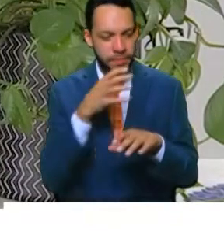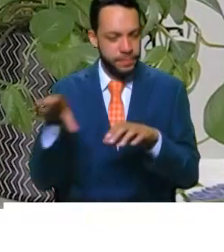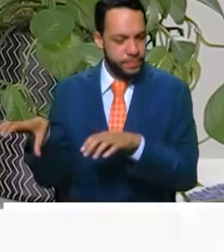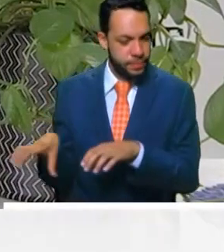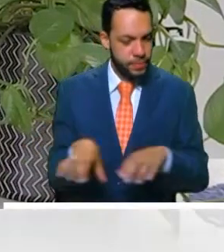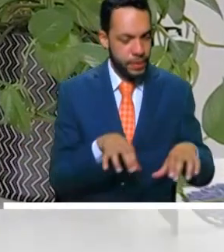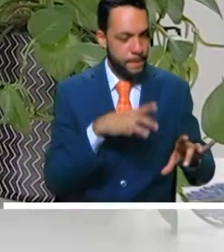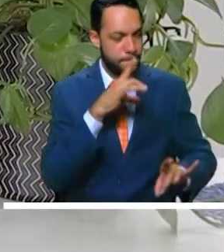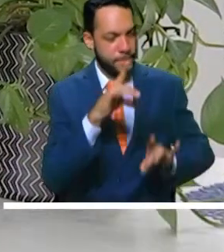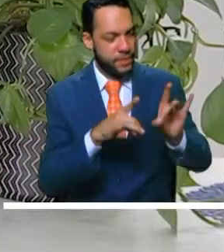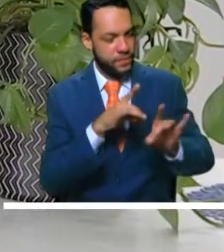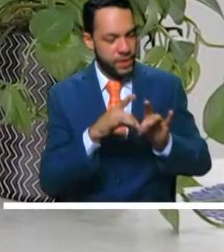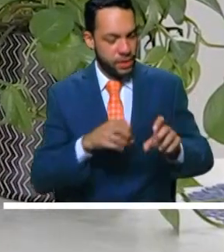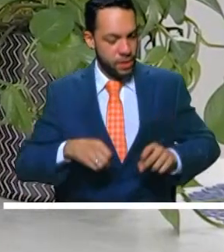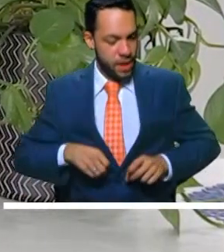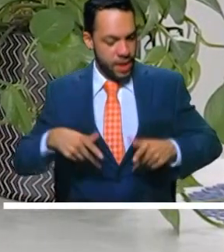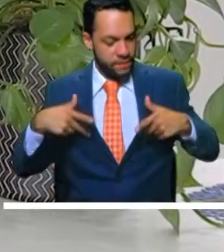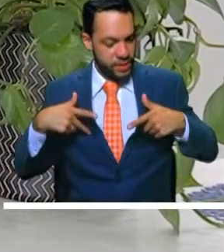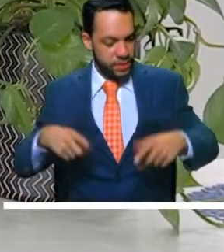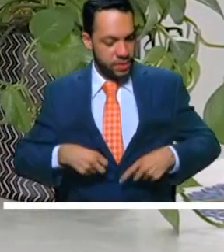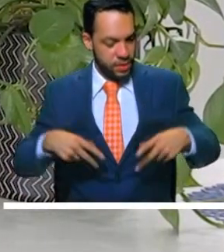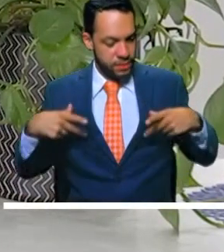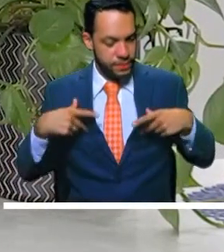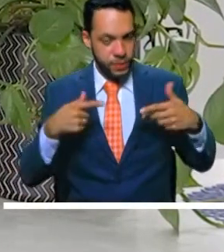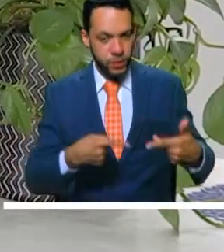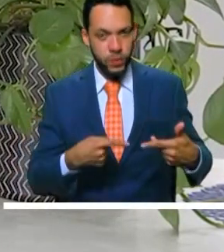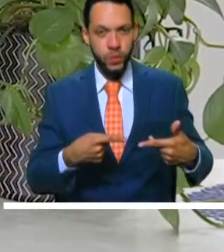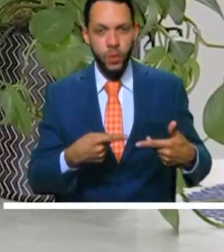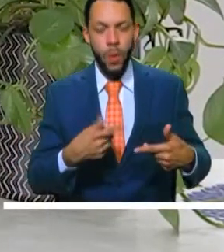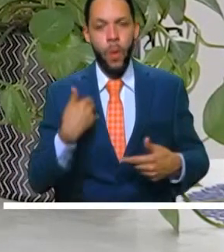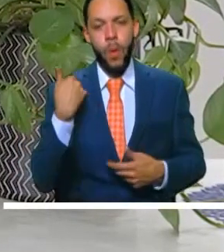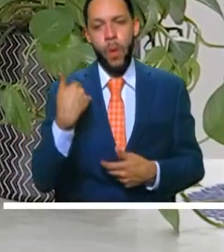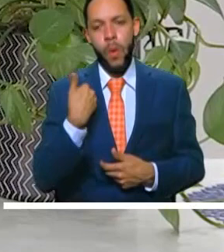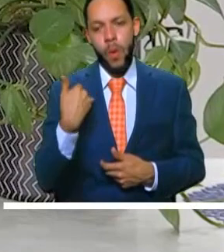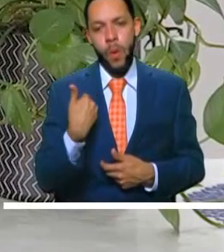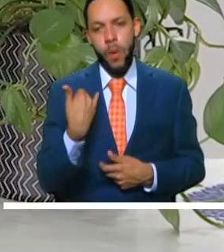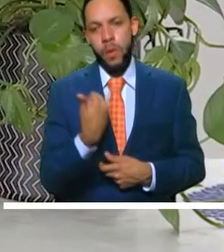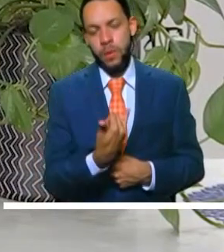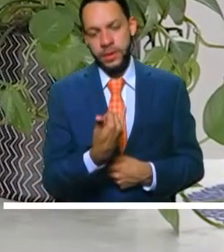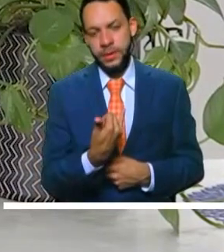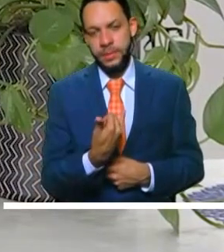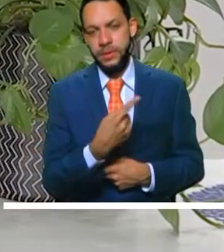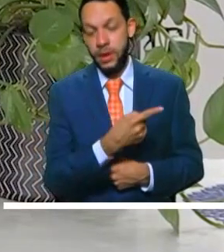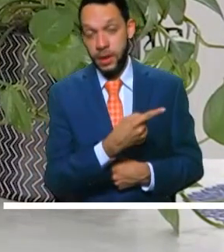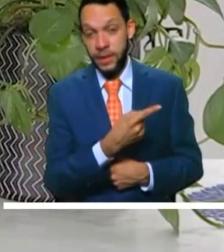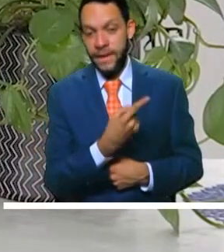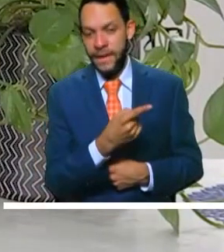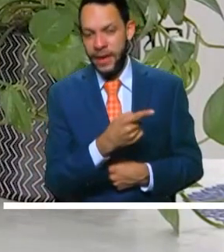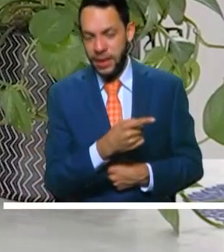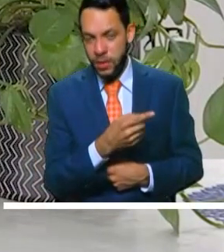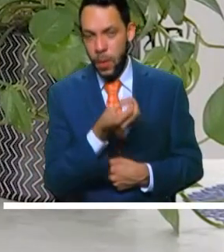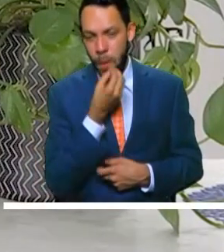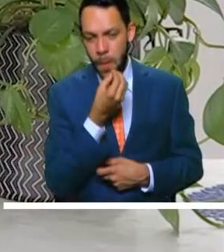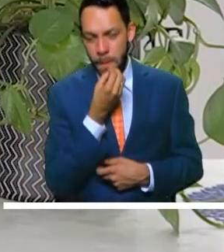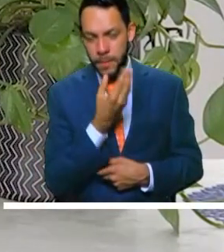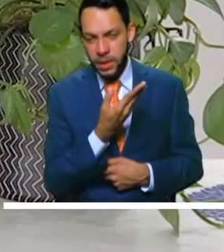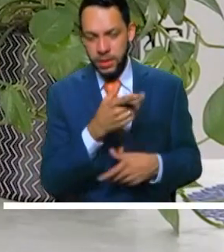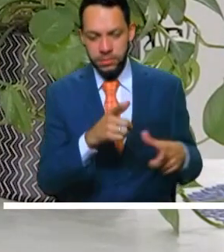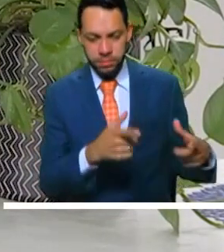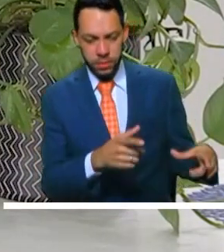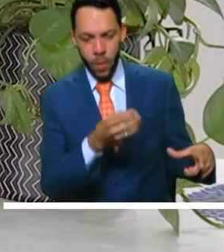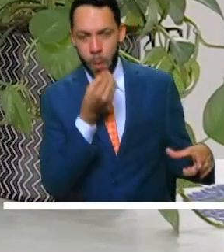de este tiempo de vida. A pesar de ser una mujer muy joven, está teniendo una dieta llena, una dieta no, hablemos de una